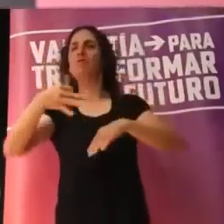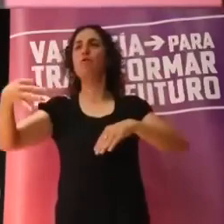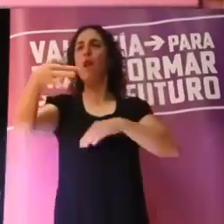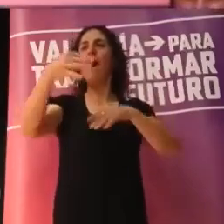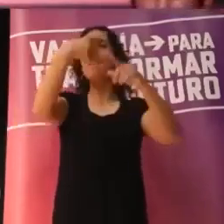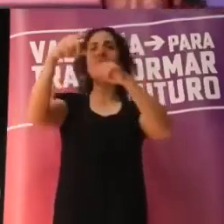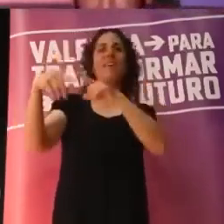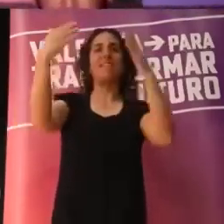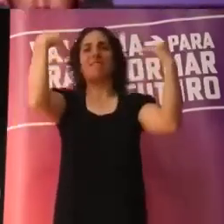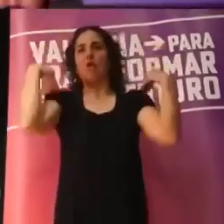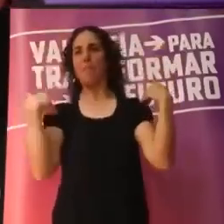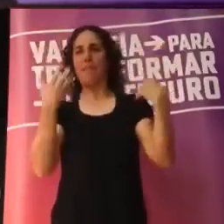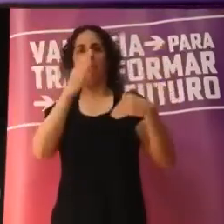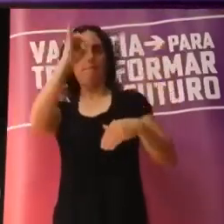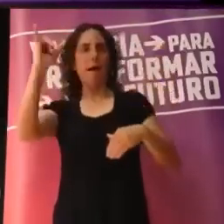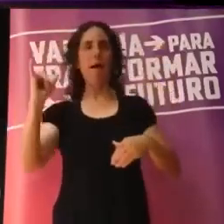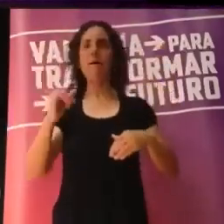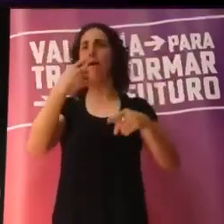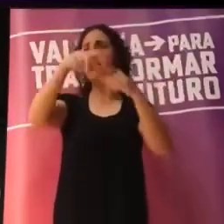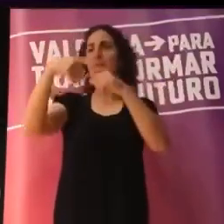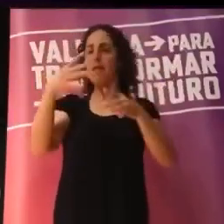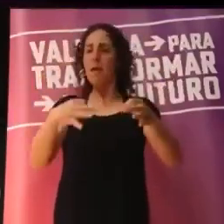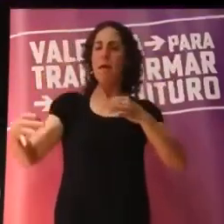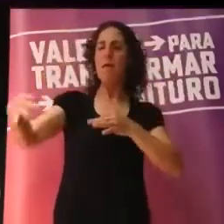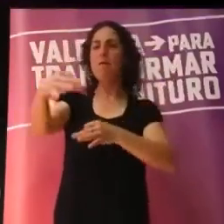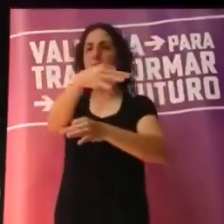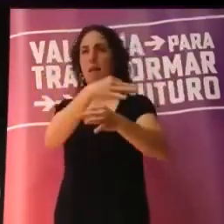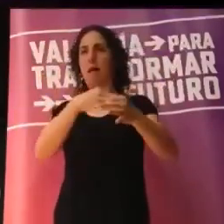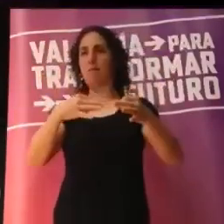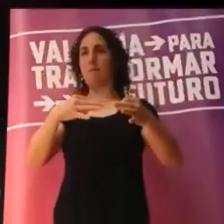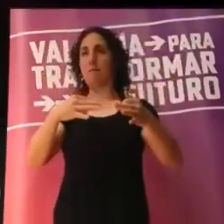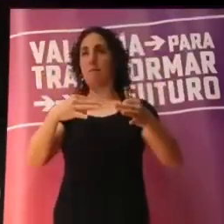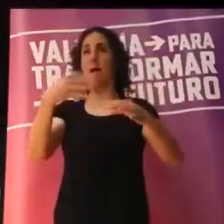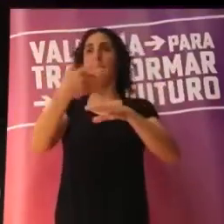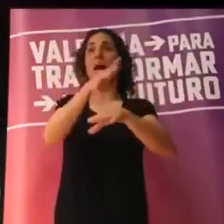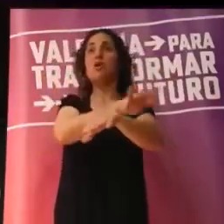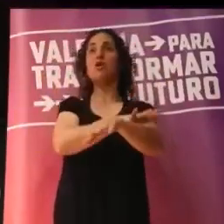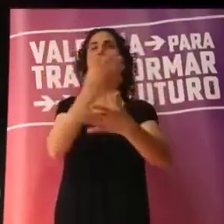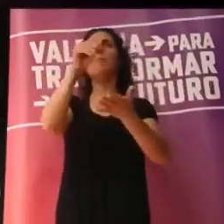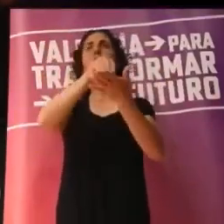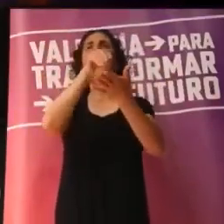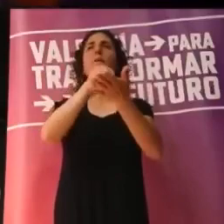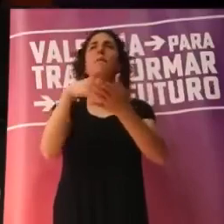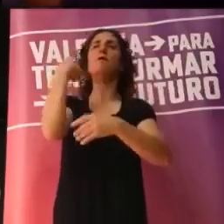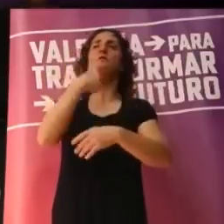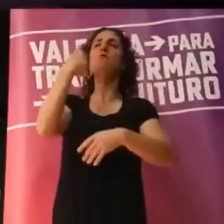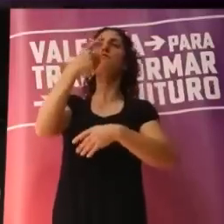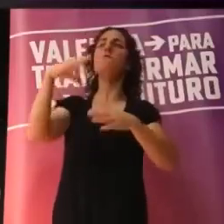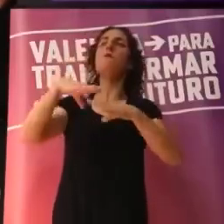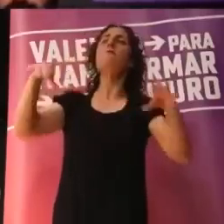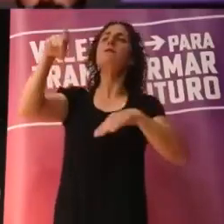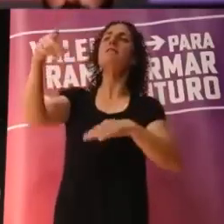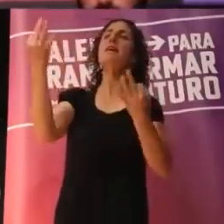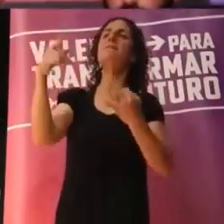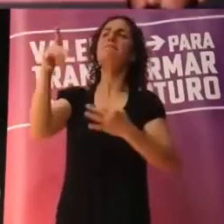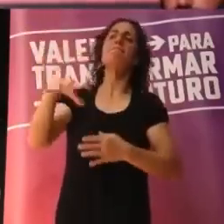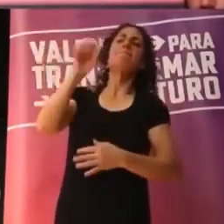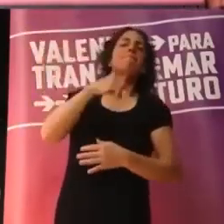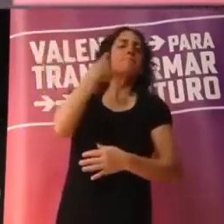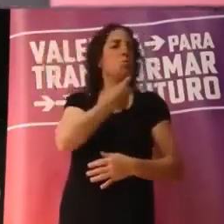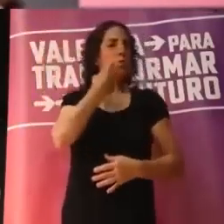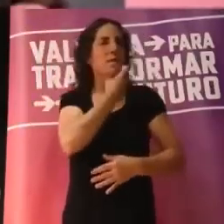las diferentes islas, cómo muchas veces desde Mallorca es complicado entender lo que está pasando en Ibiza. Y yo pensaba, es